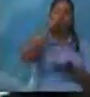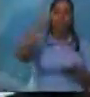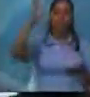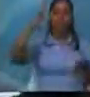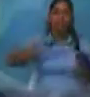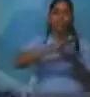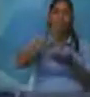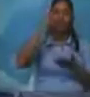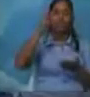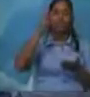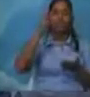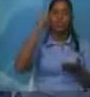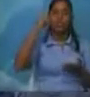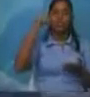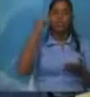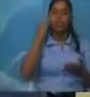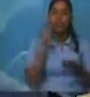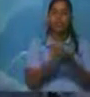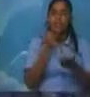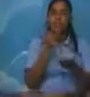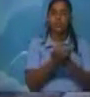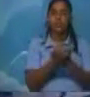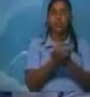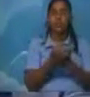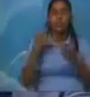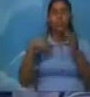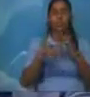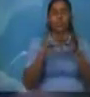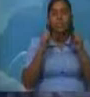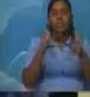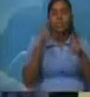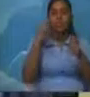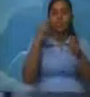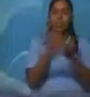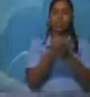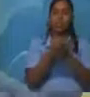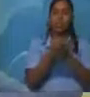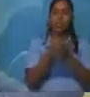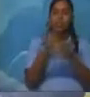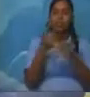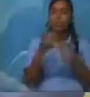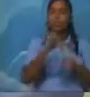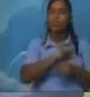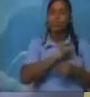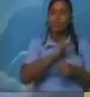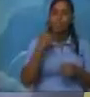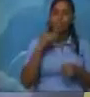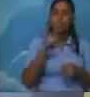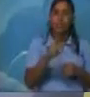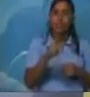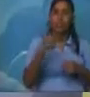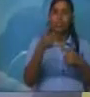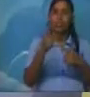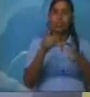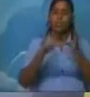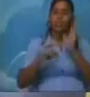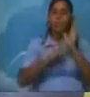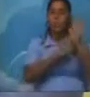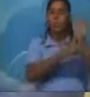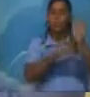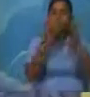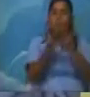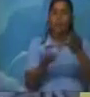Mándale para probarte vamos a salir bien de esta prueba cuánto miedo tenía usted cuando le tocaba presentar